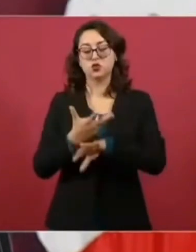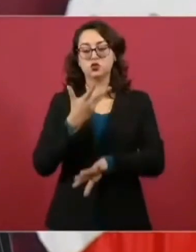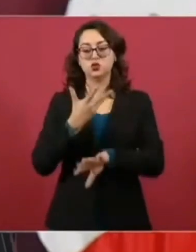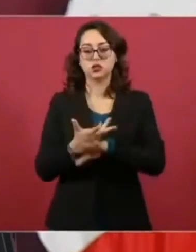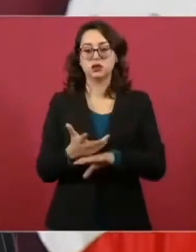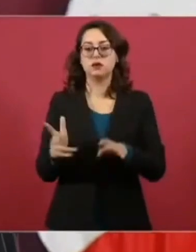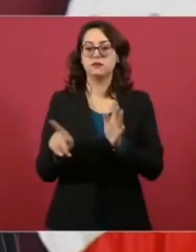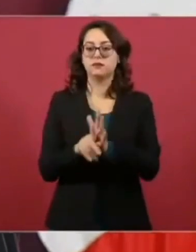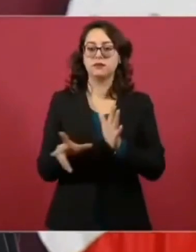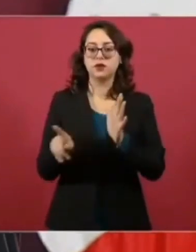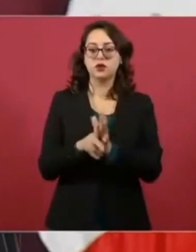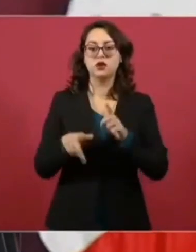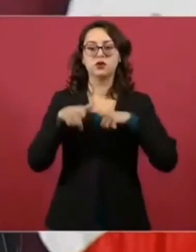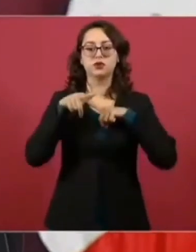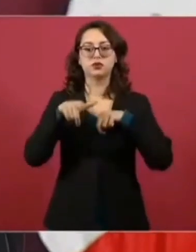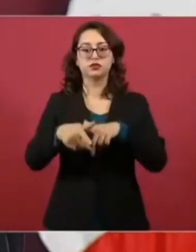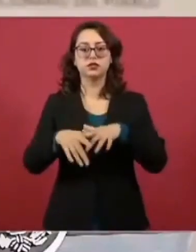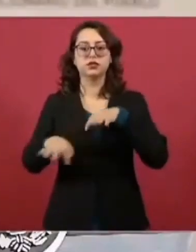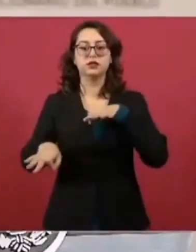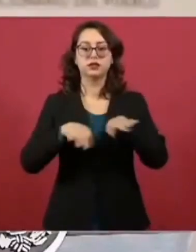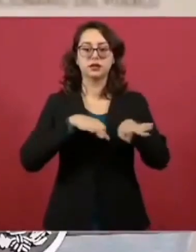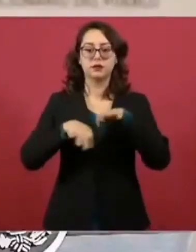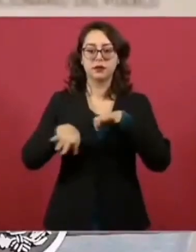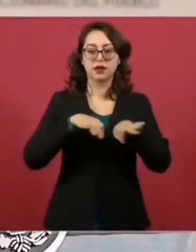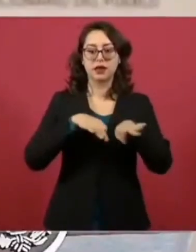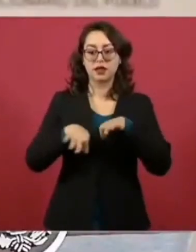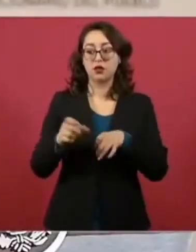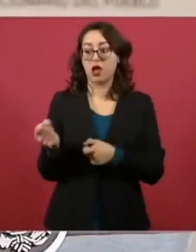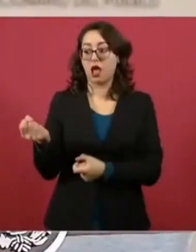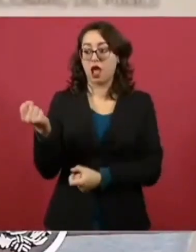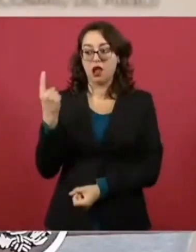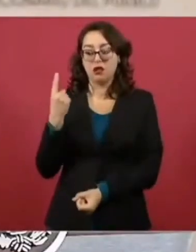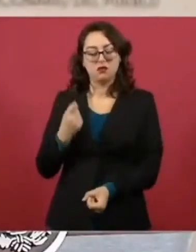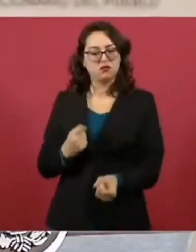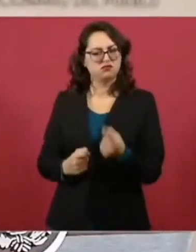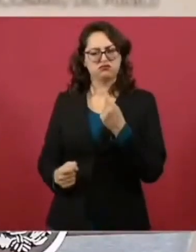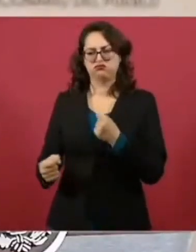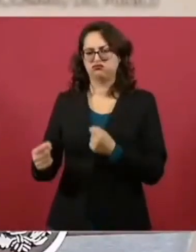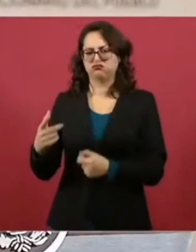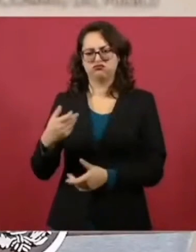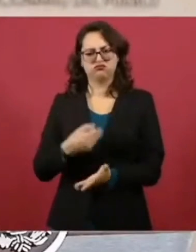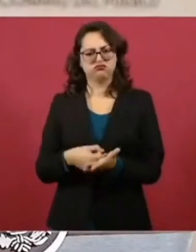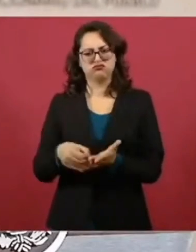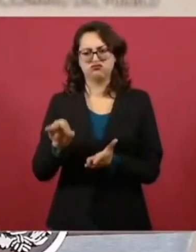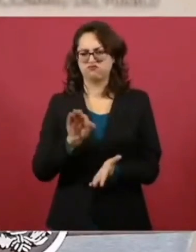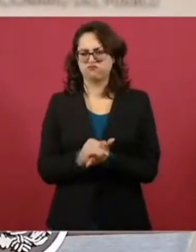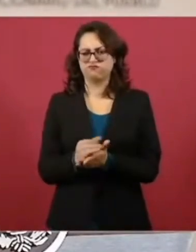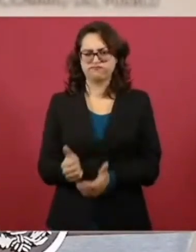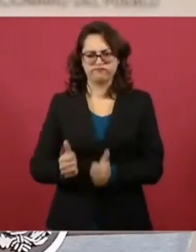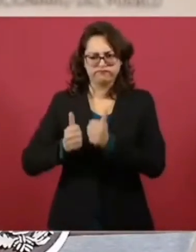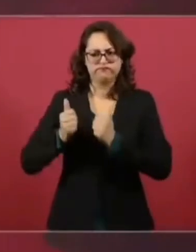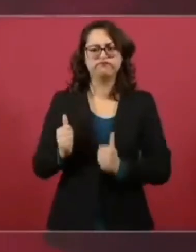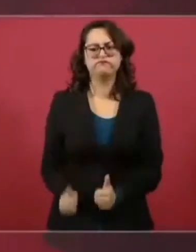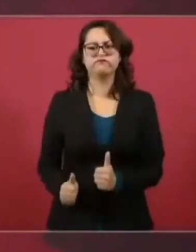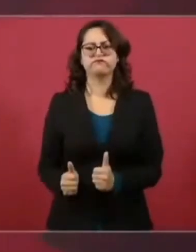muchos. Y los que se quedaron fueron héroes. Luis Cabrera,